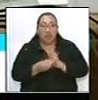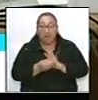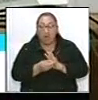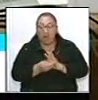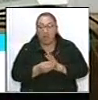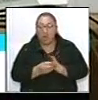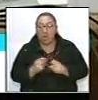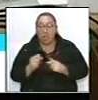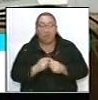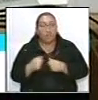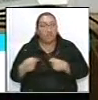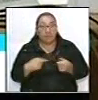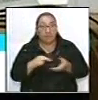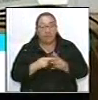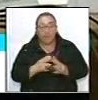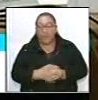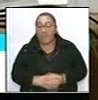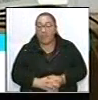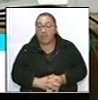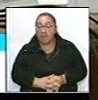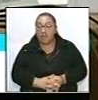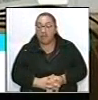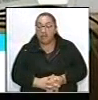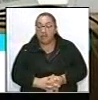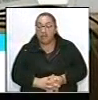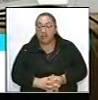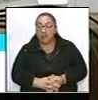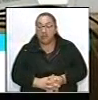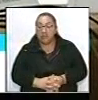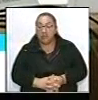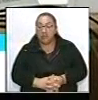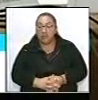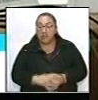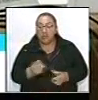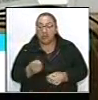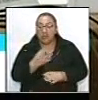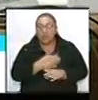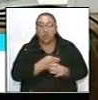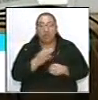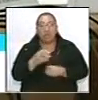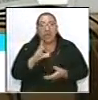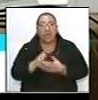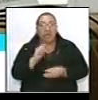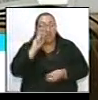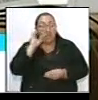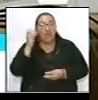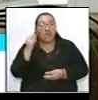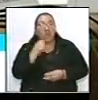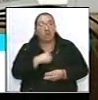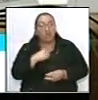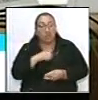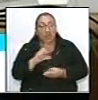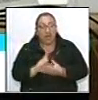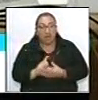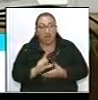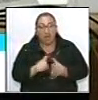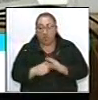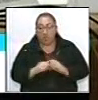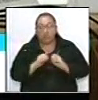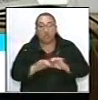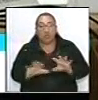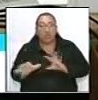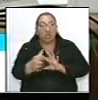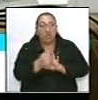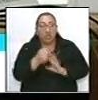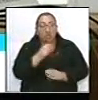que la competencia era solamente la provincia de Lima, fue una creación de la Municipalidad de Lima, que luego fue recogida por